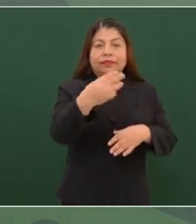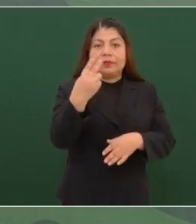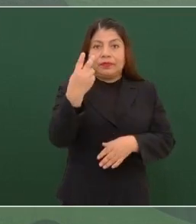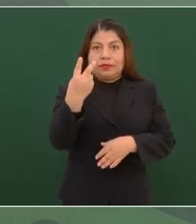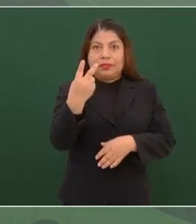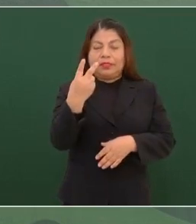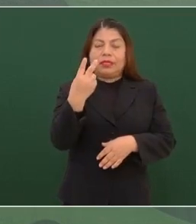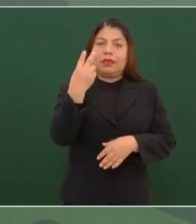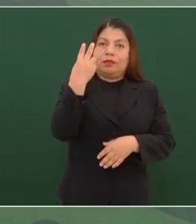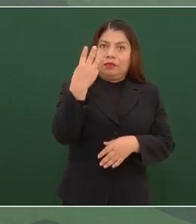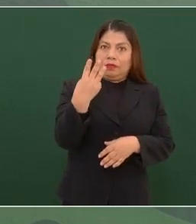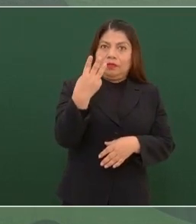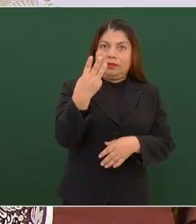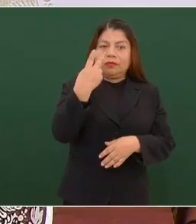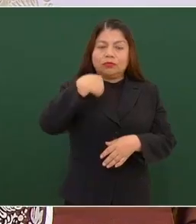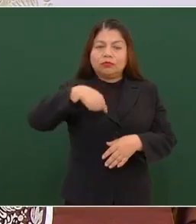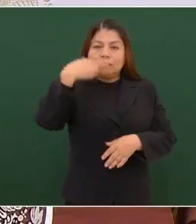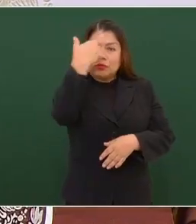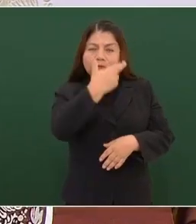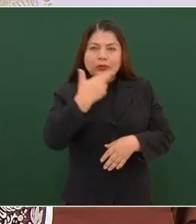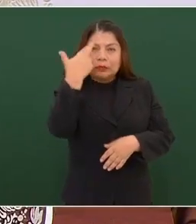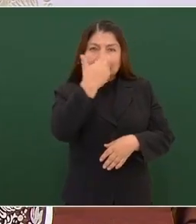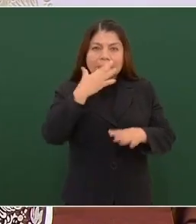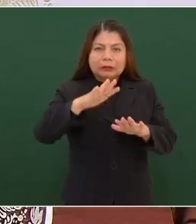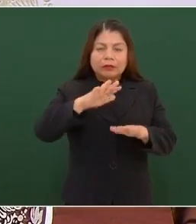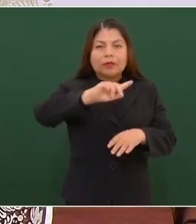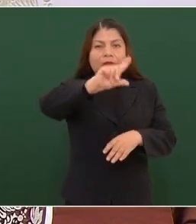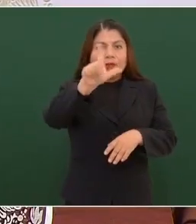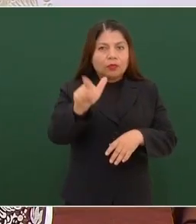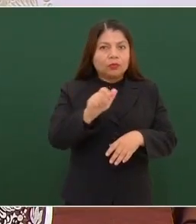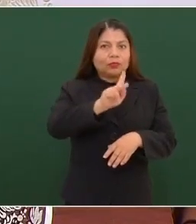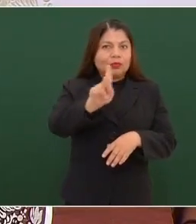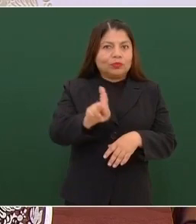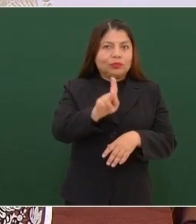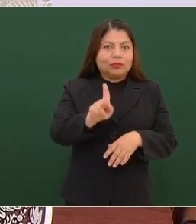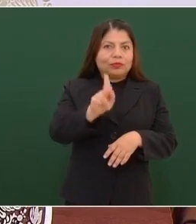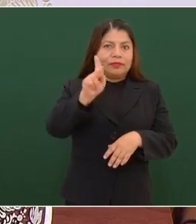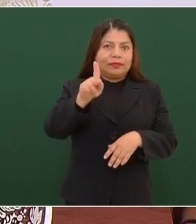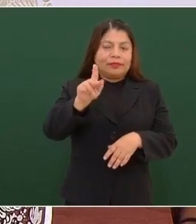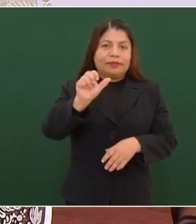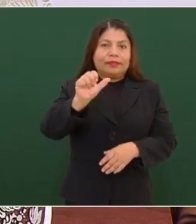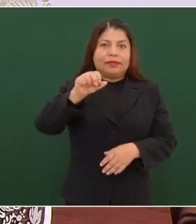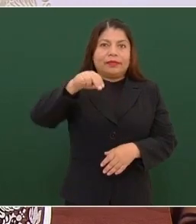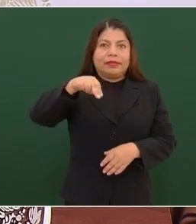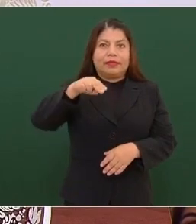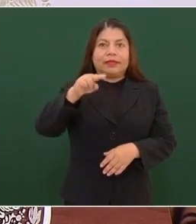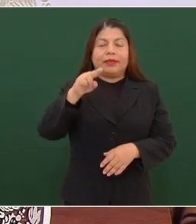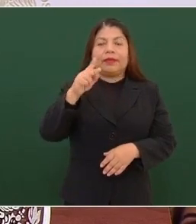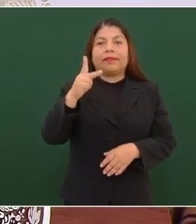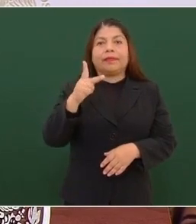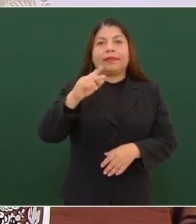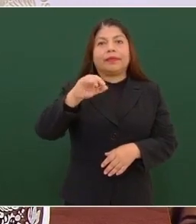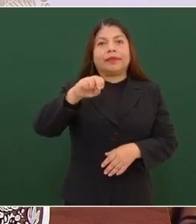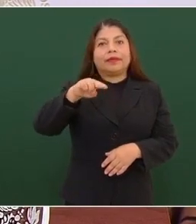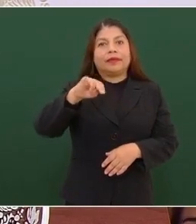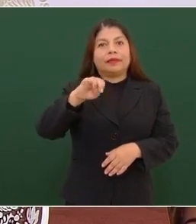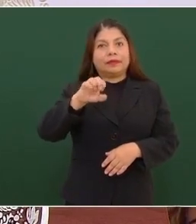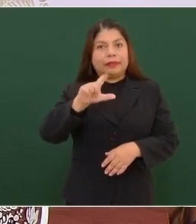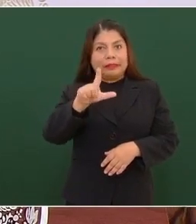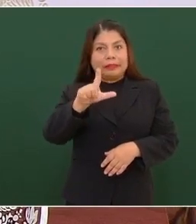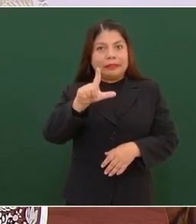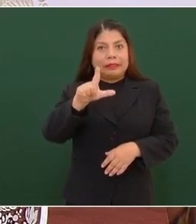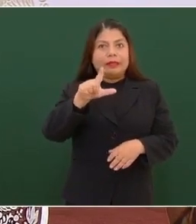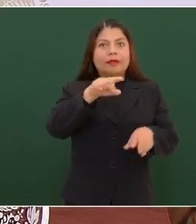embarcamos, vamos a Calquiní, bajamos en la estación de Calquiní y vamos